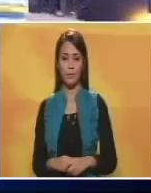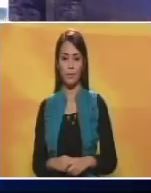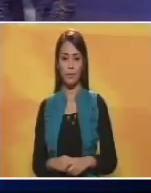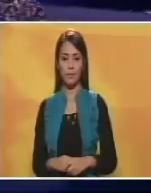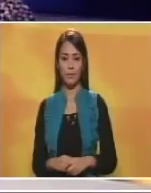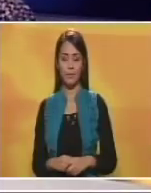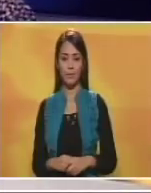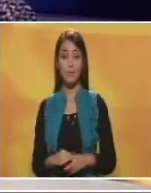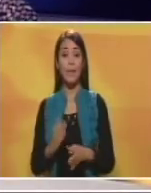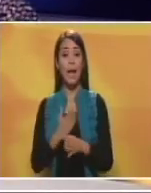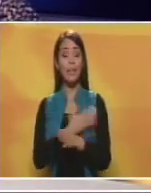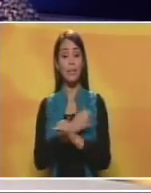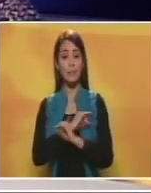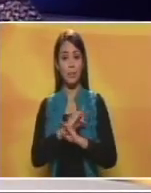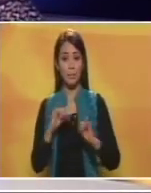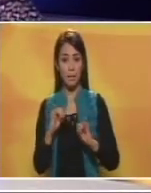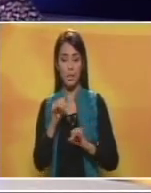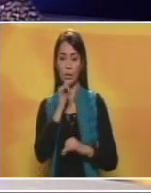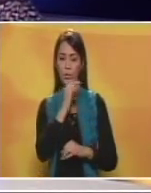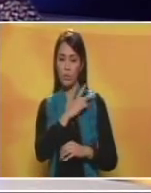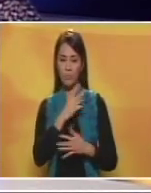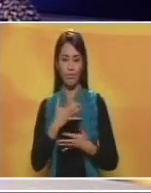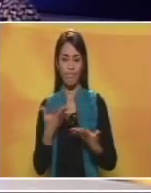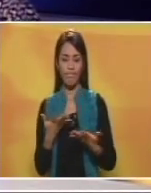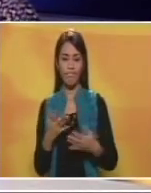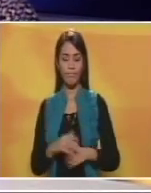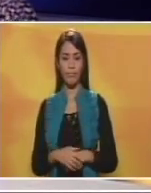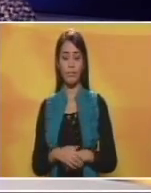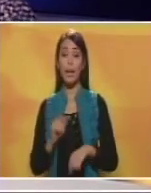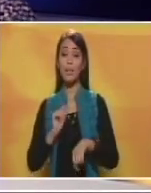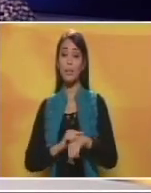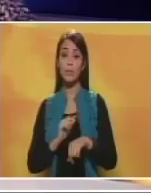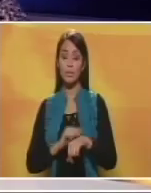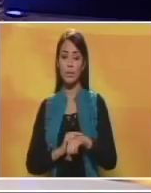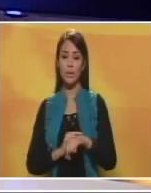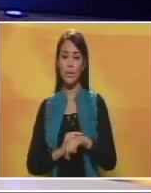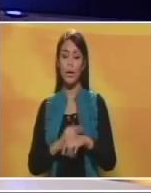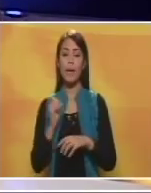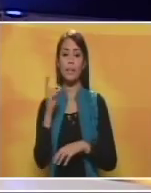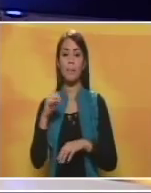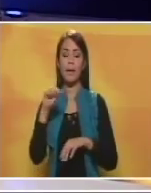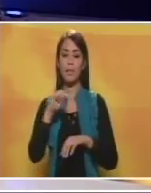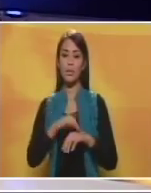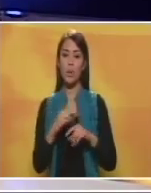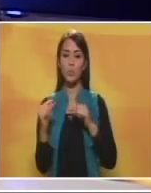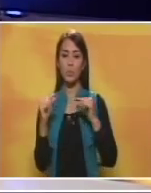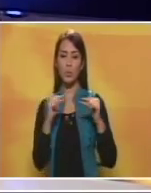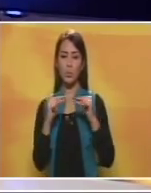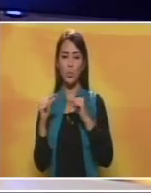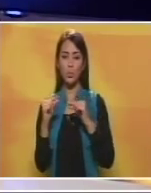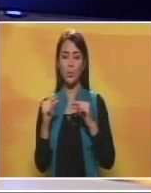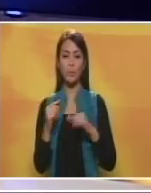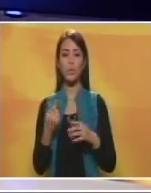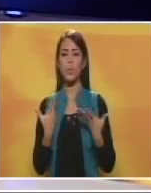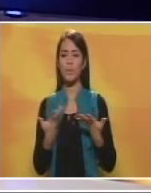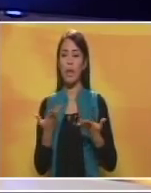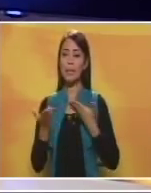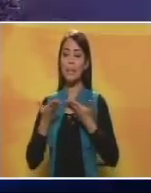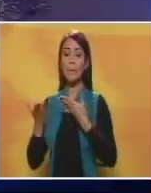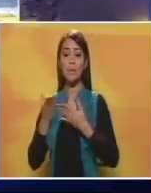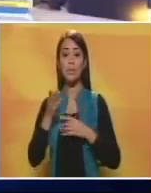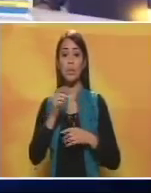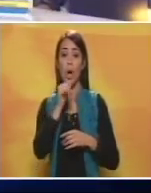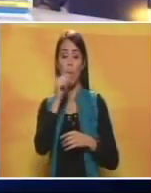Gracias, Andrina. Antes de culminar la emisión meridiana, tenemos a esta hora una nota, y es que la Asamblea Nacional debate sobre las deficiencias del servicio de